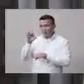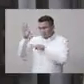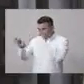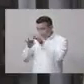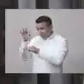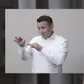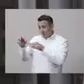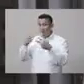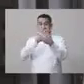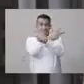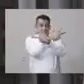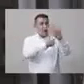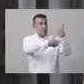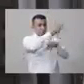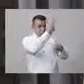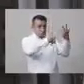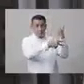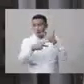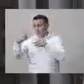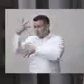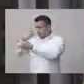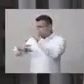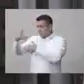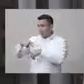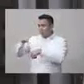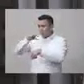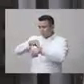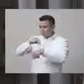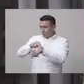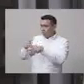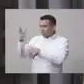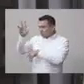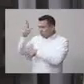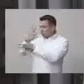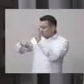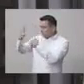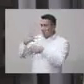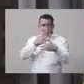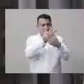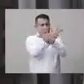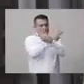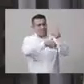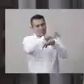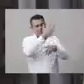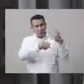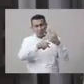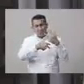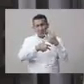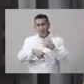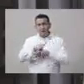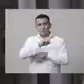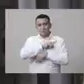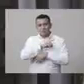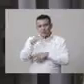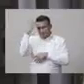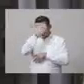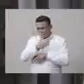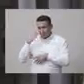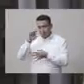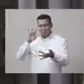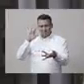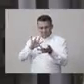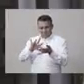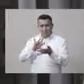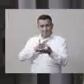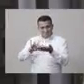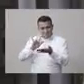llamadas por especialistas o se han realizado un autodiagnóstico a través de nuestra aplicación electrónica. 2